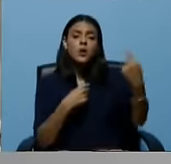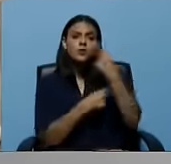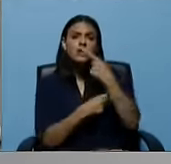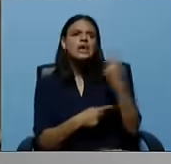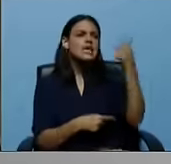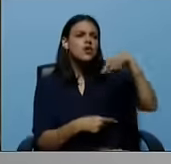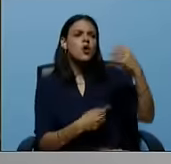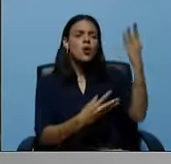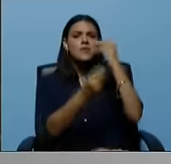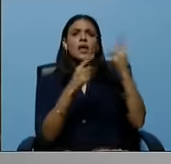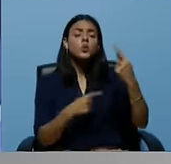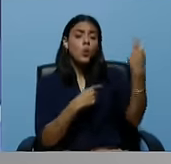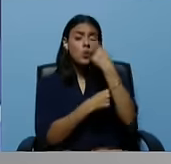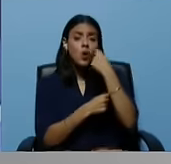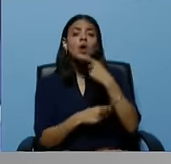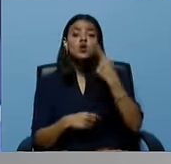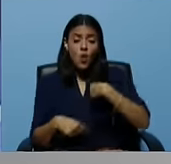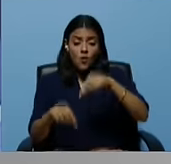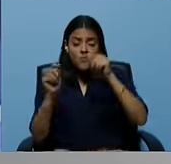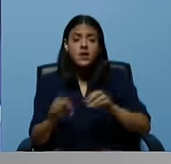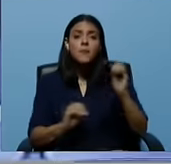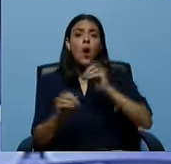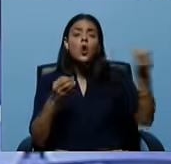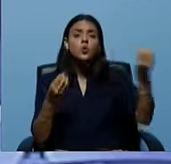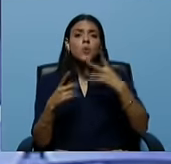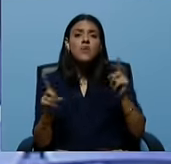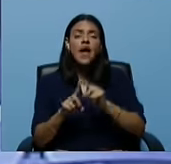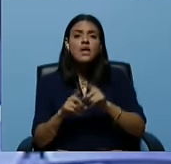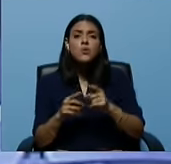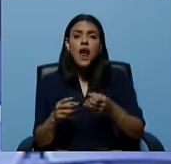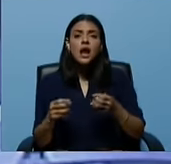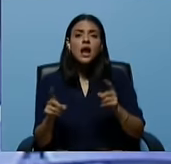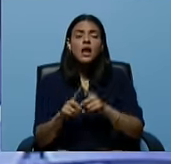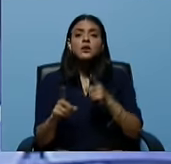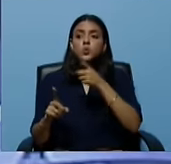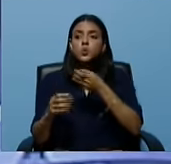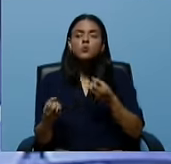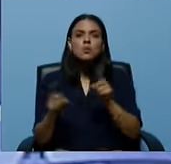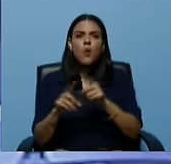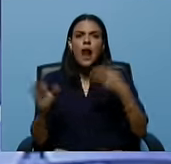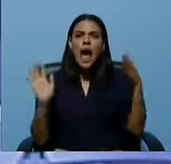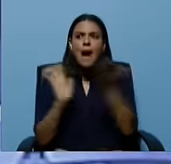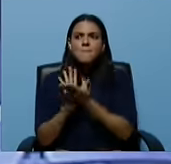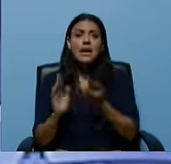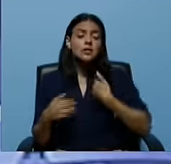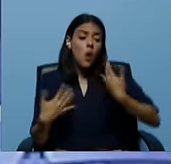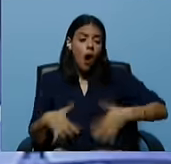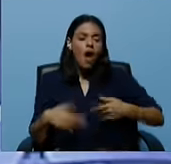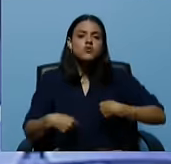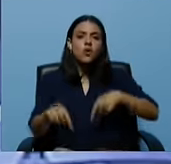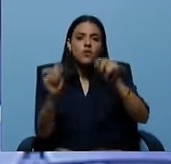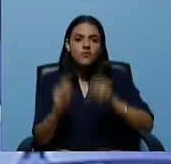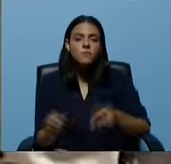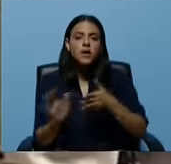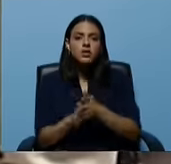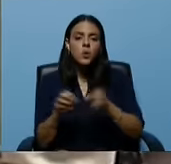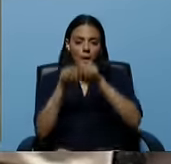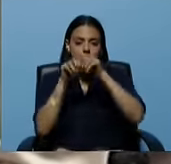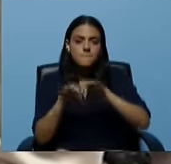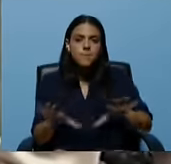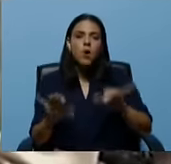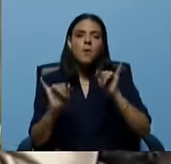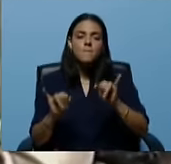que o firmaba o se atenía a las consecuencias y quisiera su reacción a este pronunciamiento del